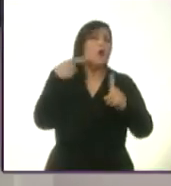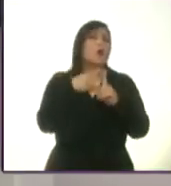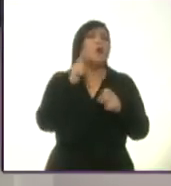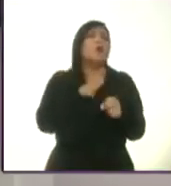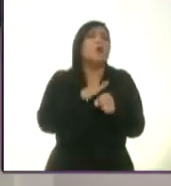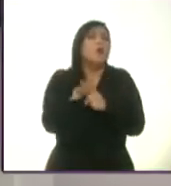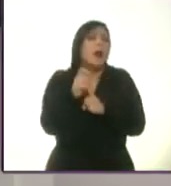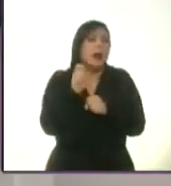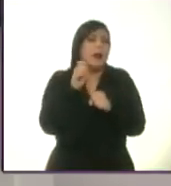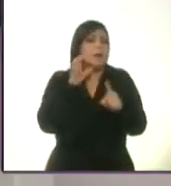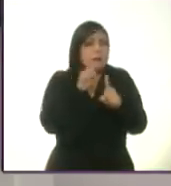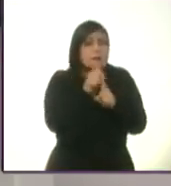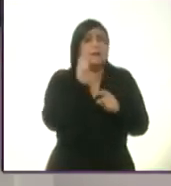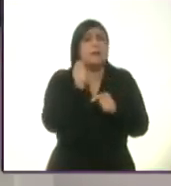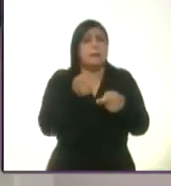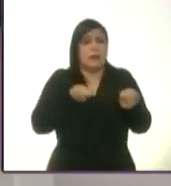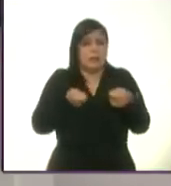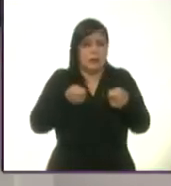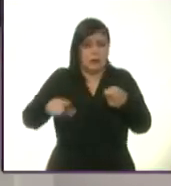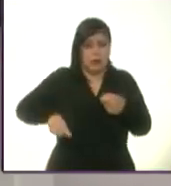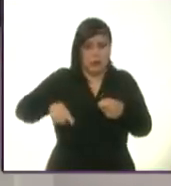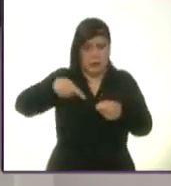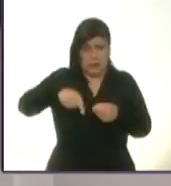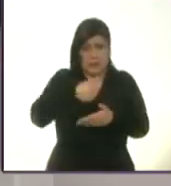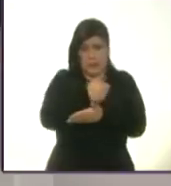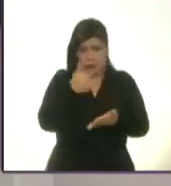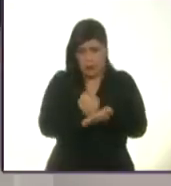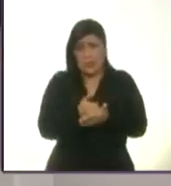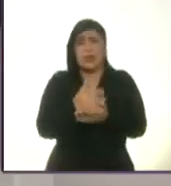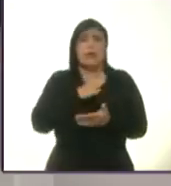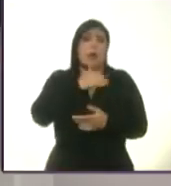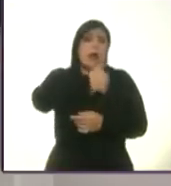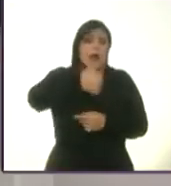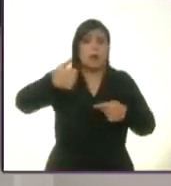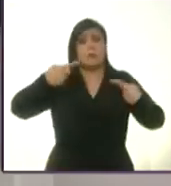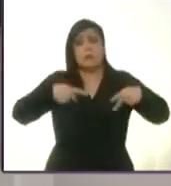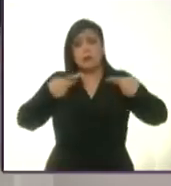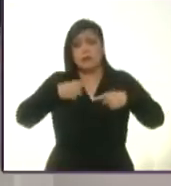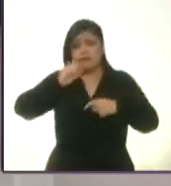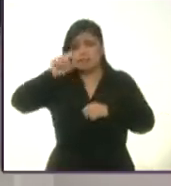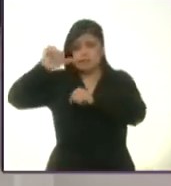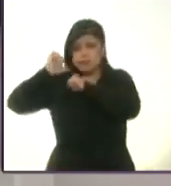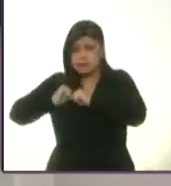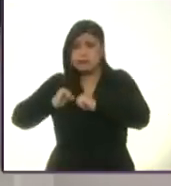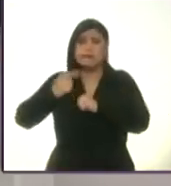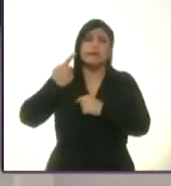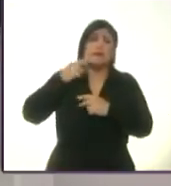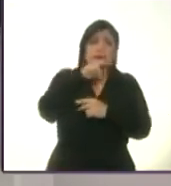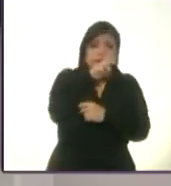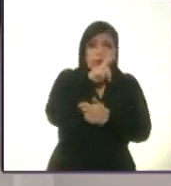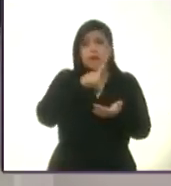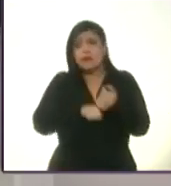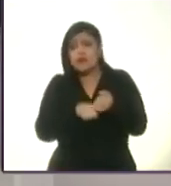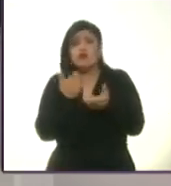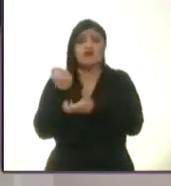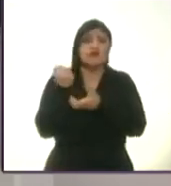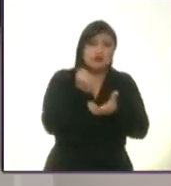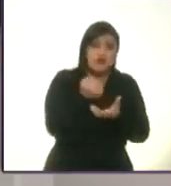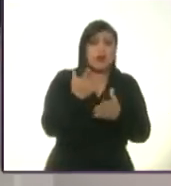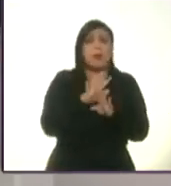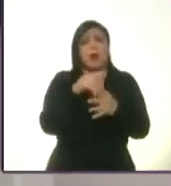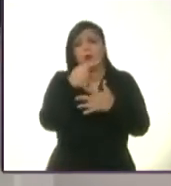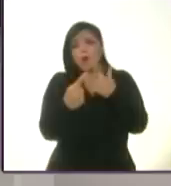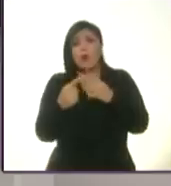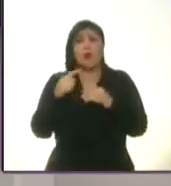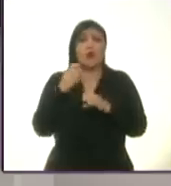mexico es la gobernanza metropolitana cada autoridad está preocupada por sus intereses su presupuesto en